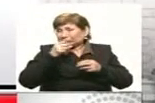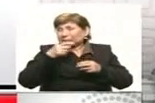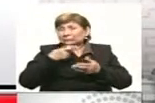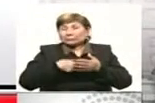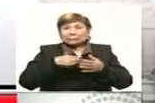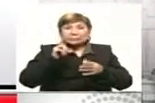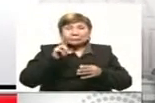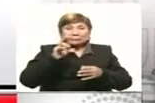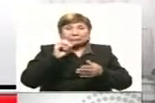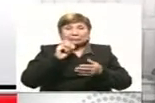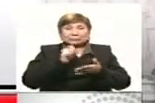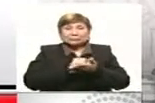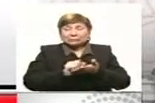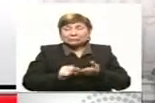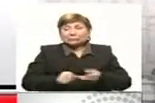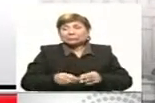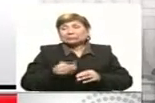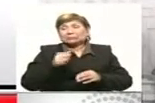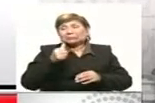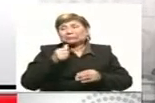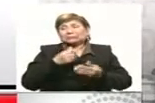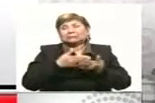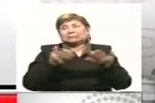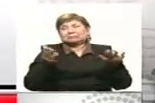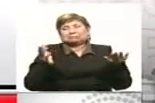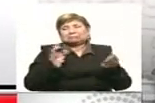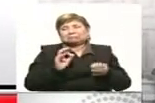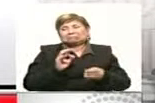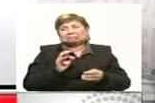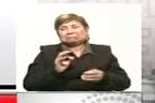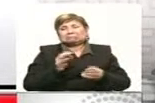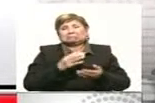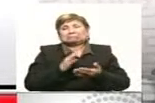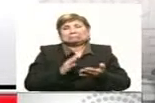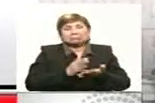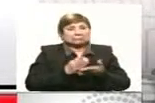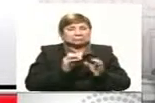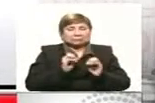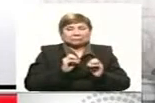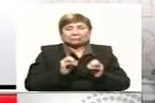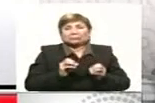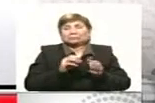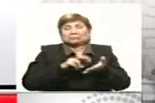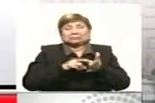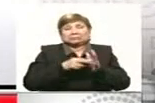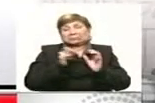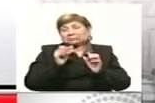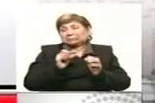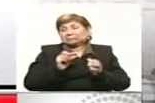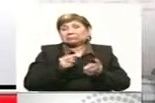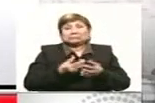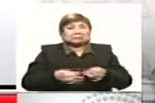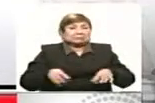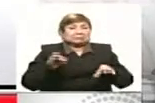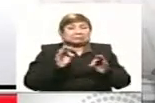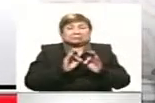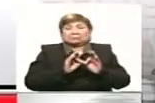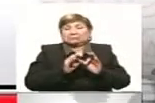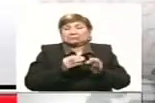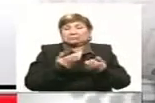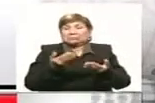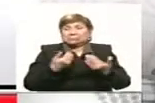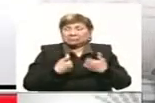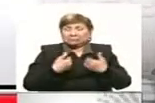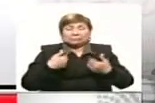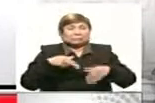gana 20.000 soles mensuales, una deuda de 10.000 soles no es nada significativo, ¿no? No es nada importante. Por eso la medida